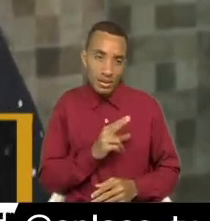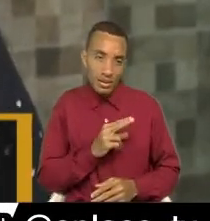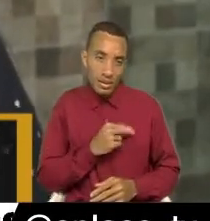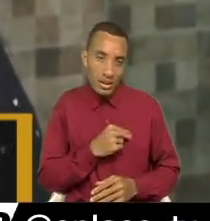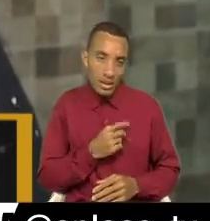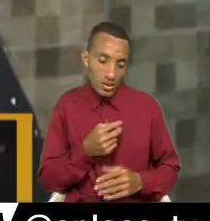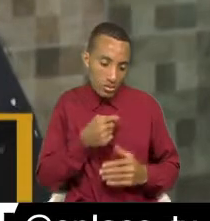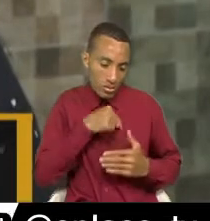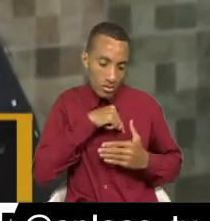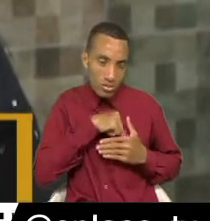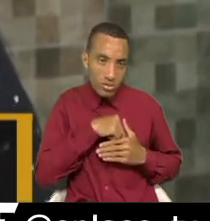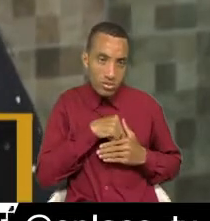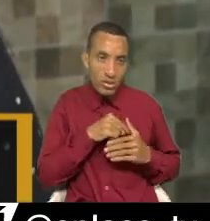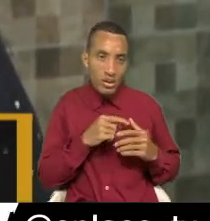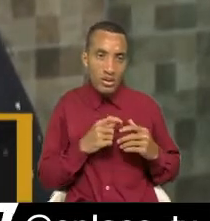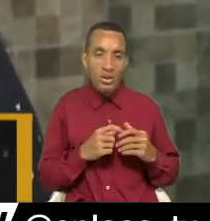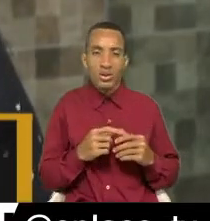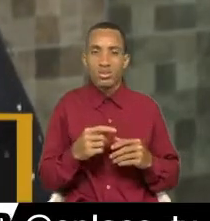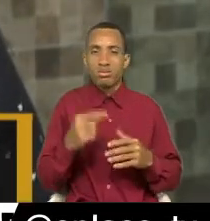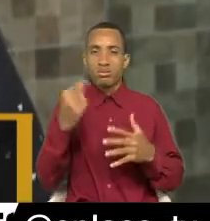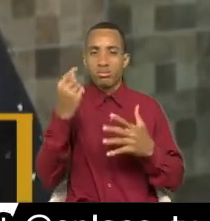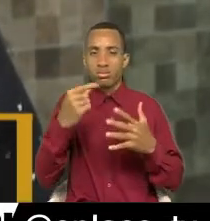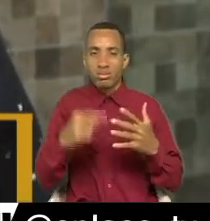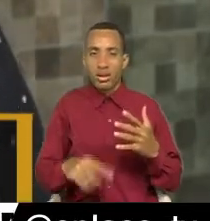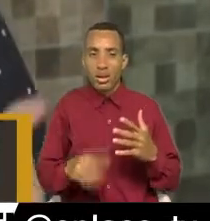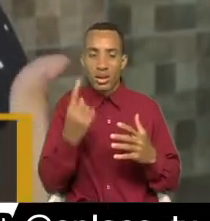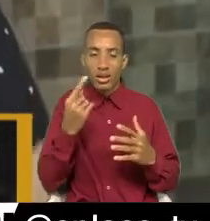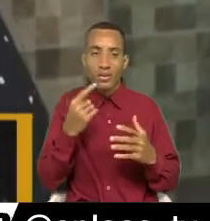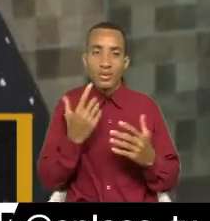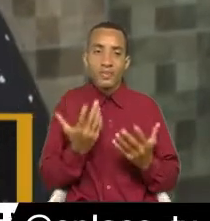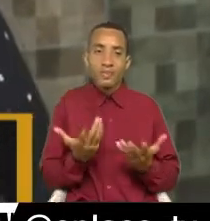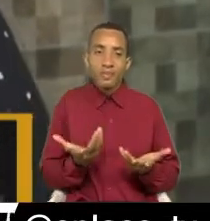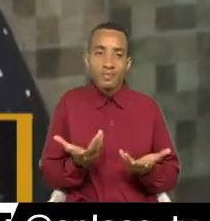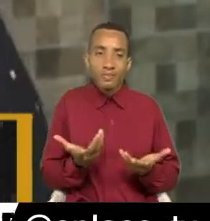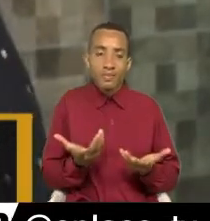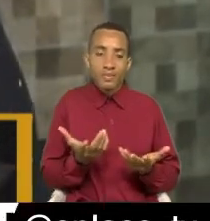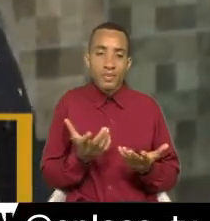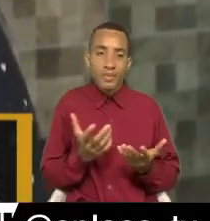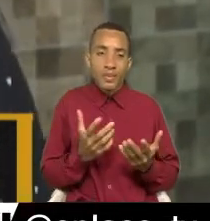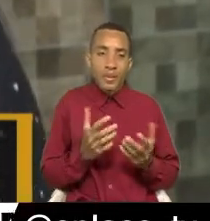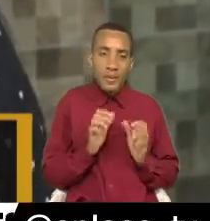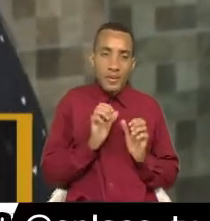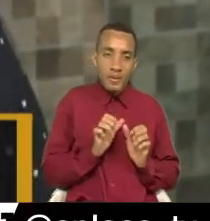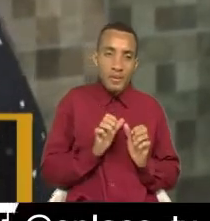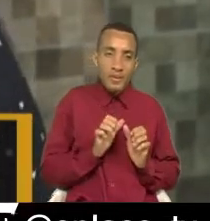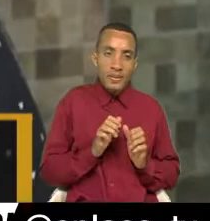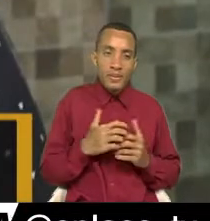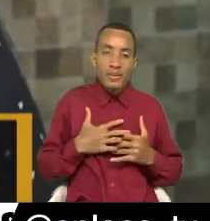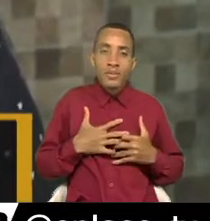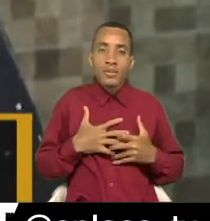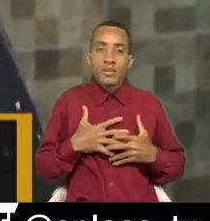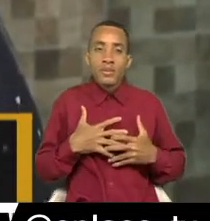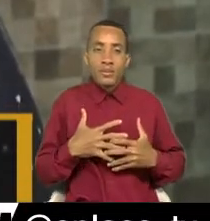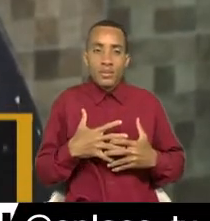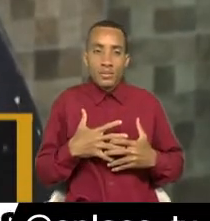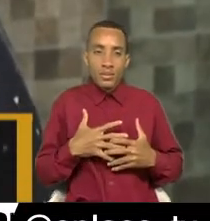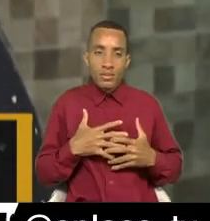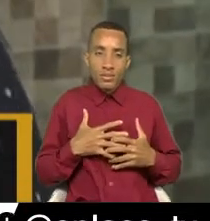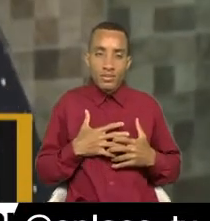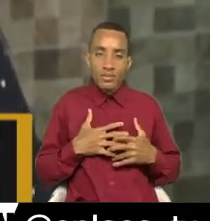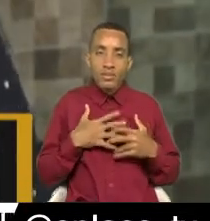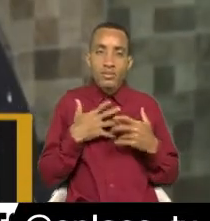múltiples trombos que le están impidiendo a él que respire de manera como debe hacer